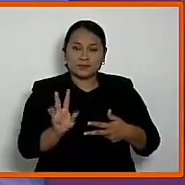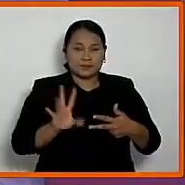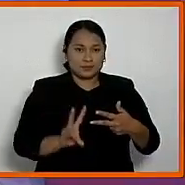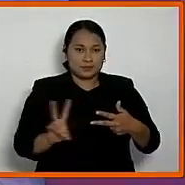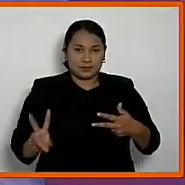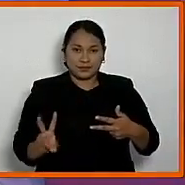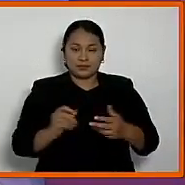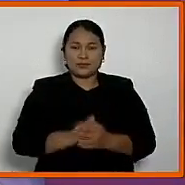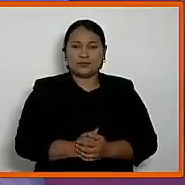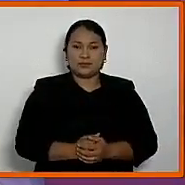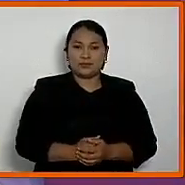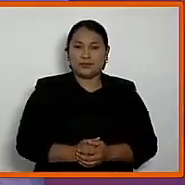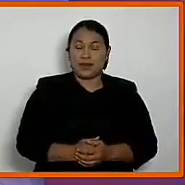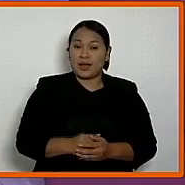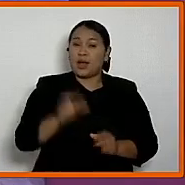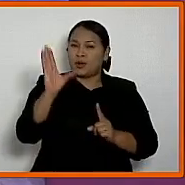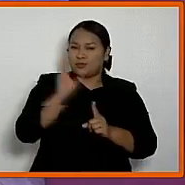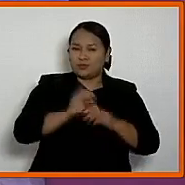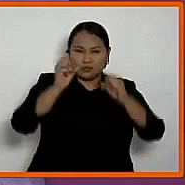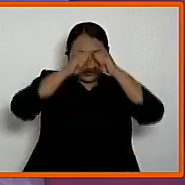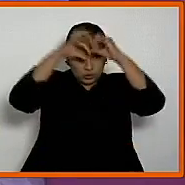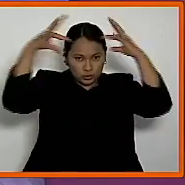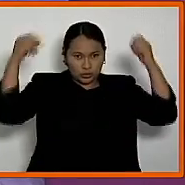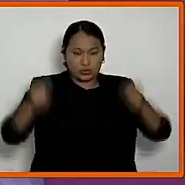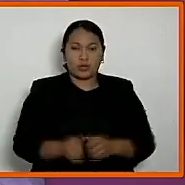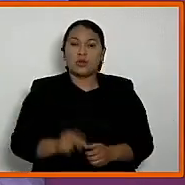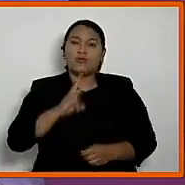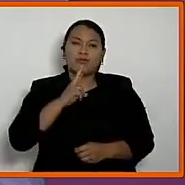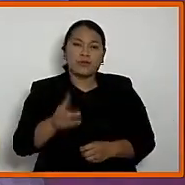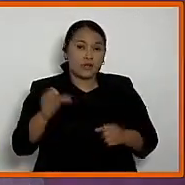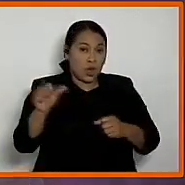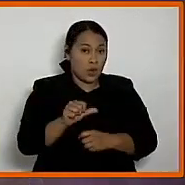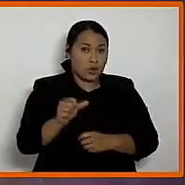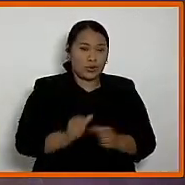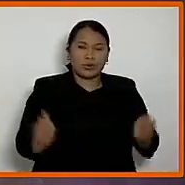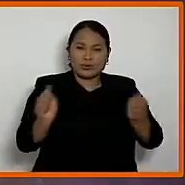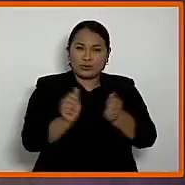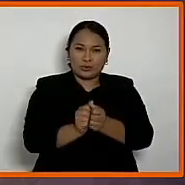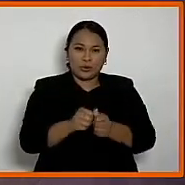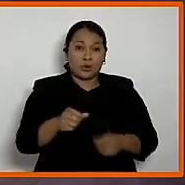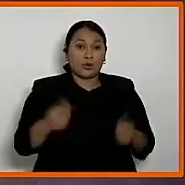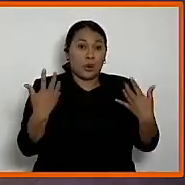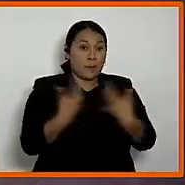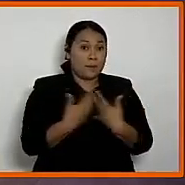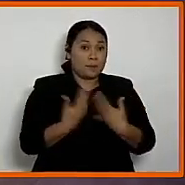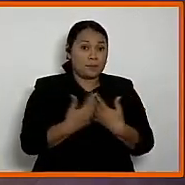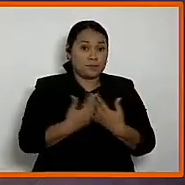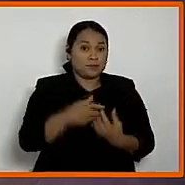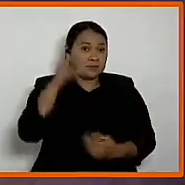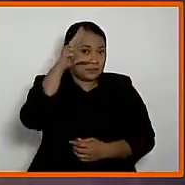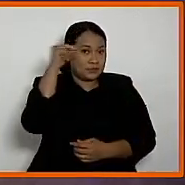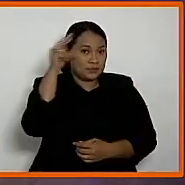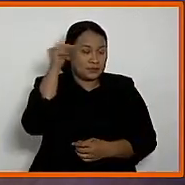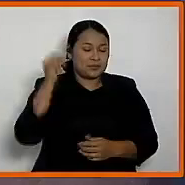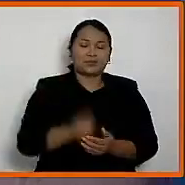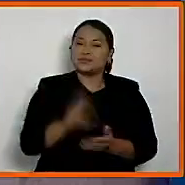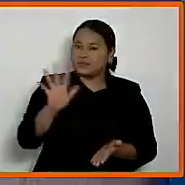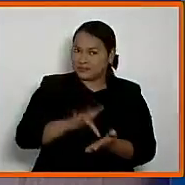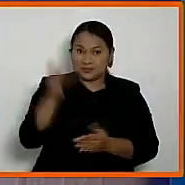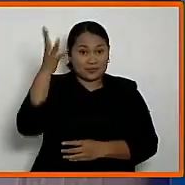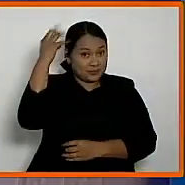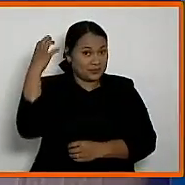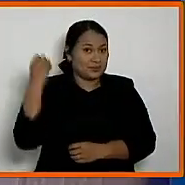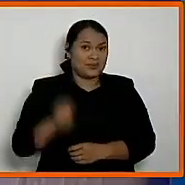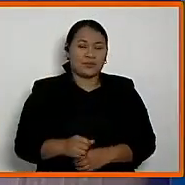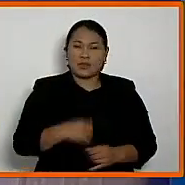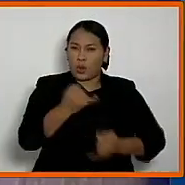77. Espero que cada uno de tus sueños se haga realidad junto a Natalia Pérez. Muchísimas gracias, Charlyn. Claro que sí. Pero antes, querido jugador, ¿te gusta